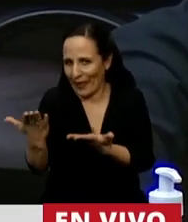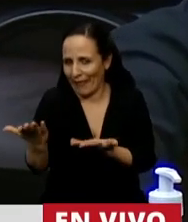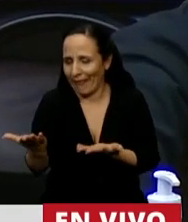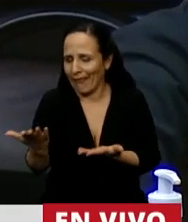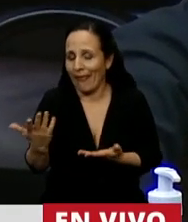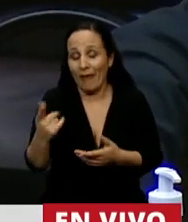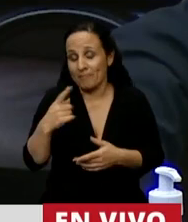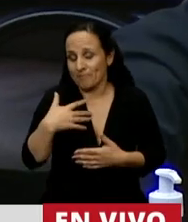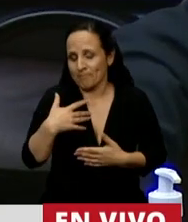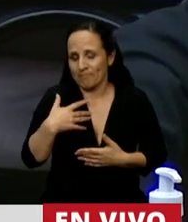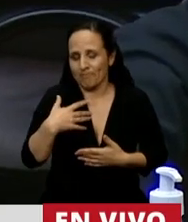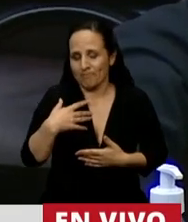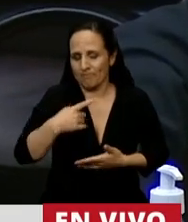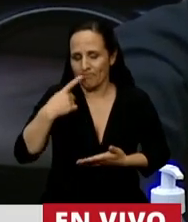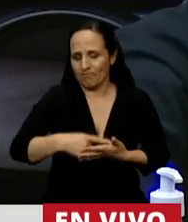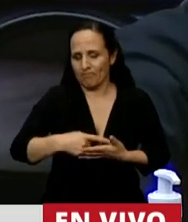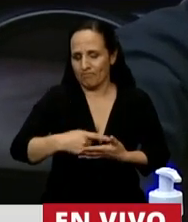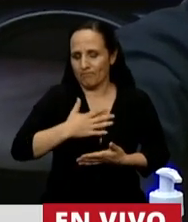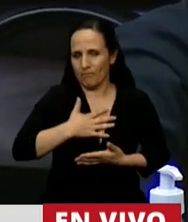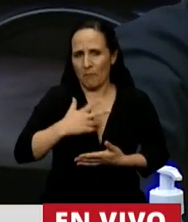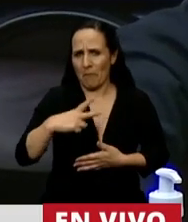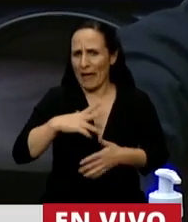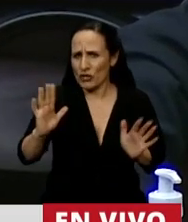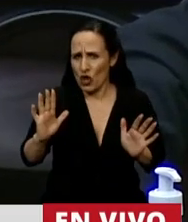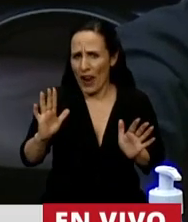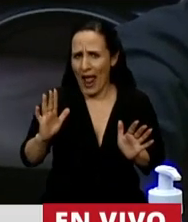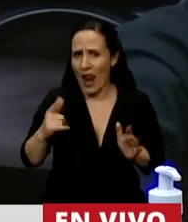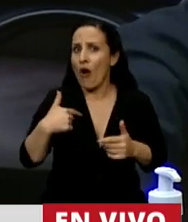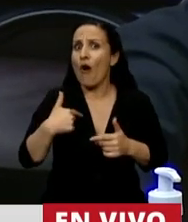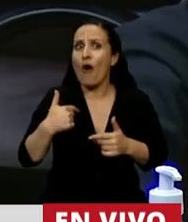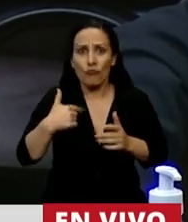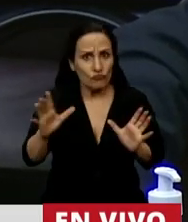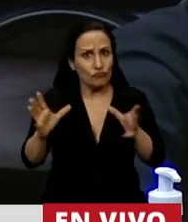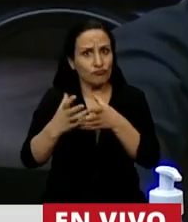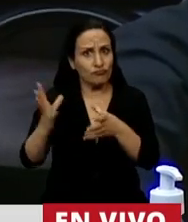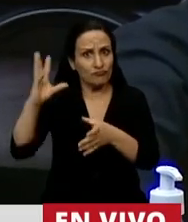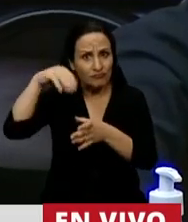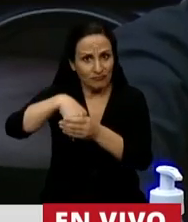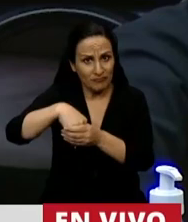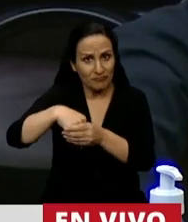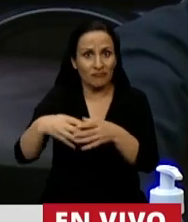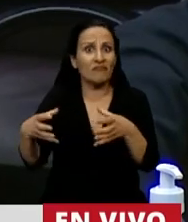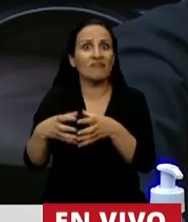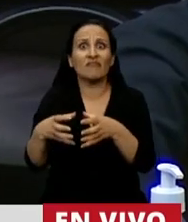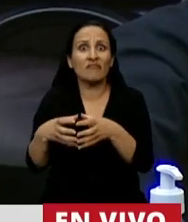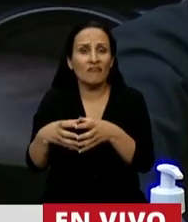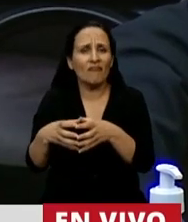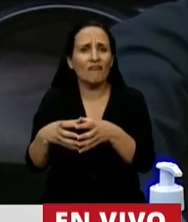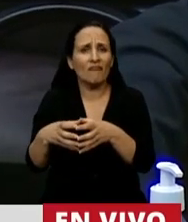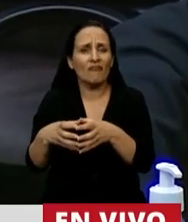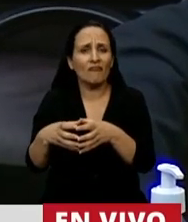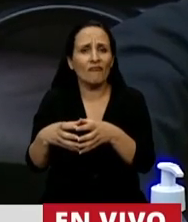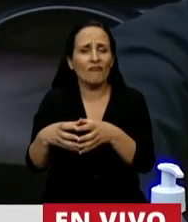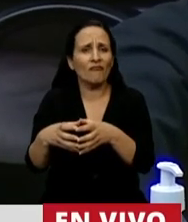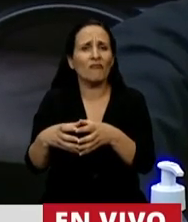por convicciones personales o porque formo parte del movimiento nacional y popular, que hemos